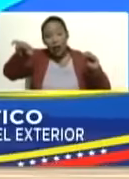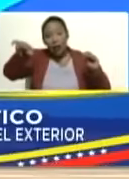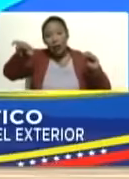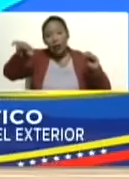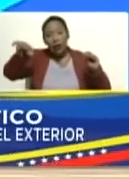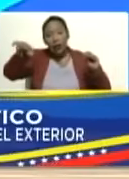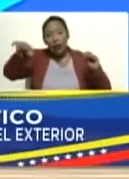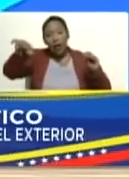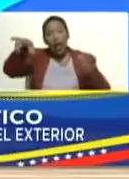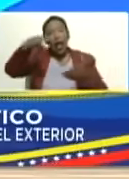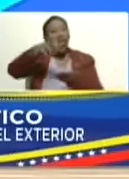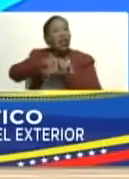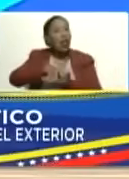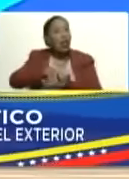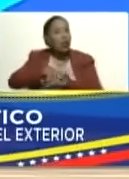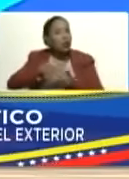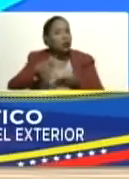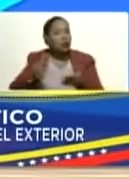un Estado